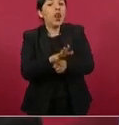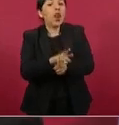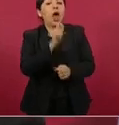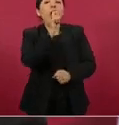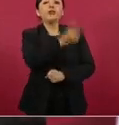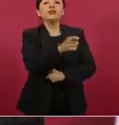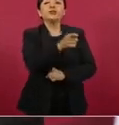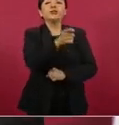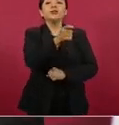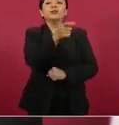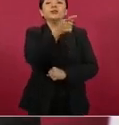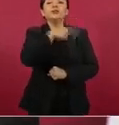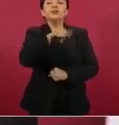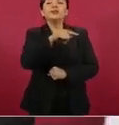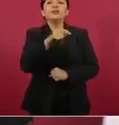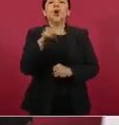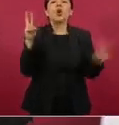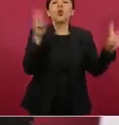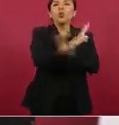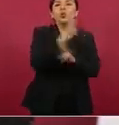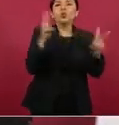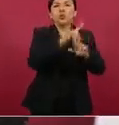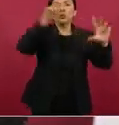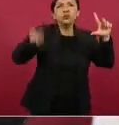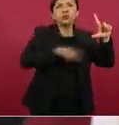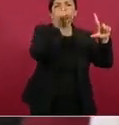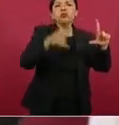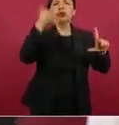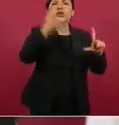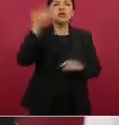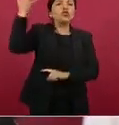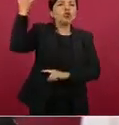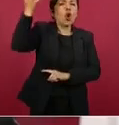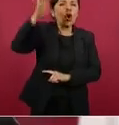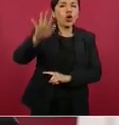era la eólica y la solar.